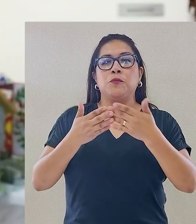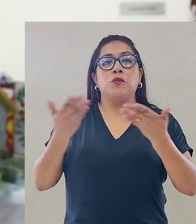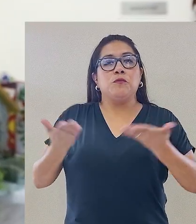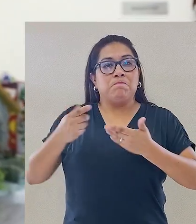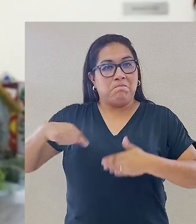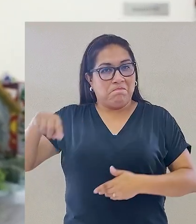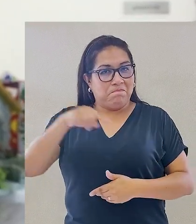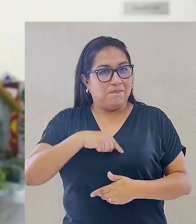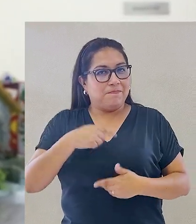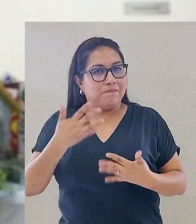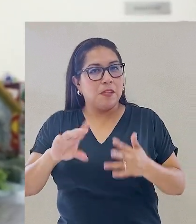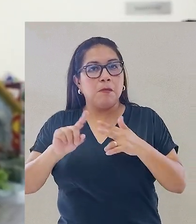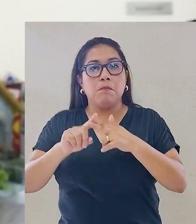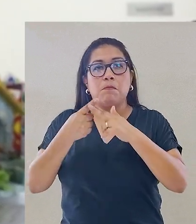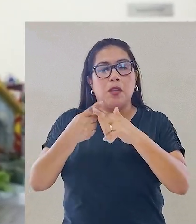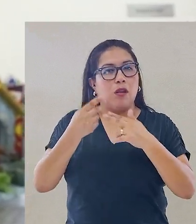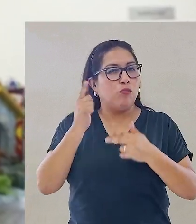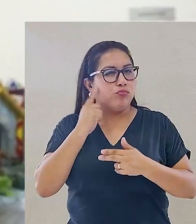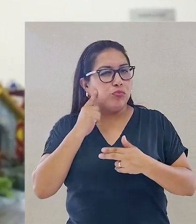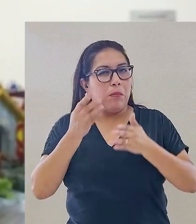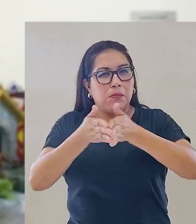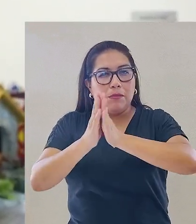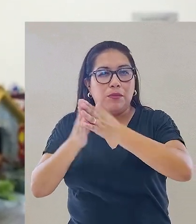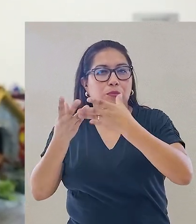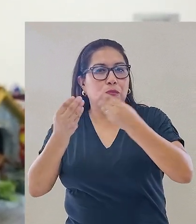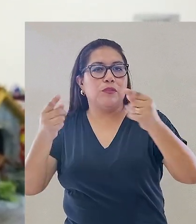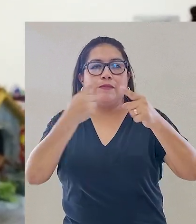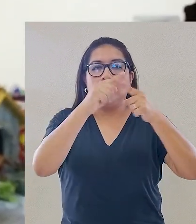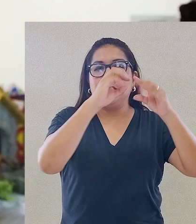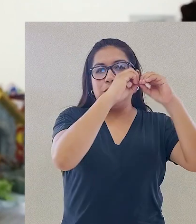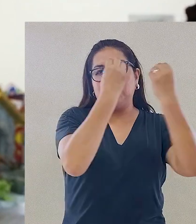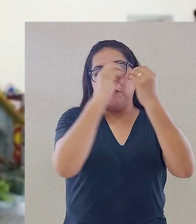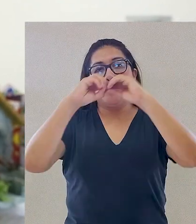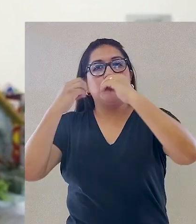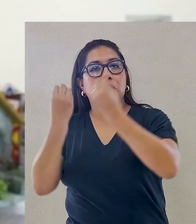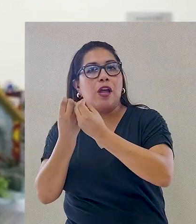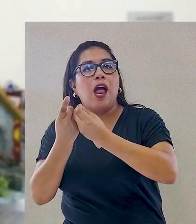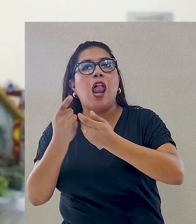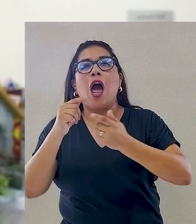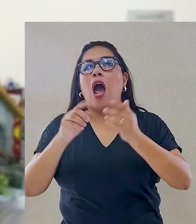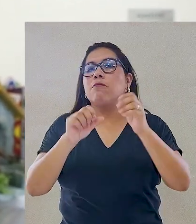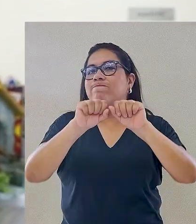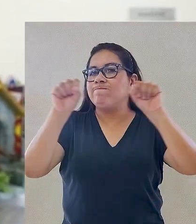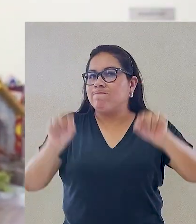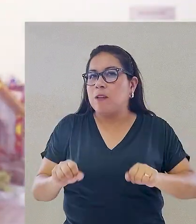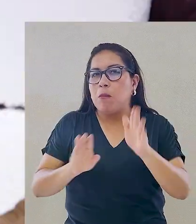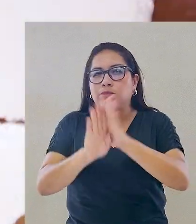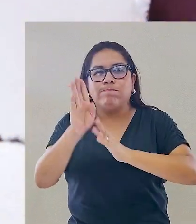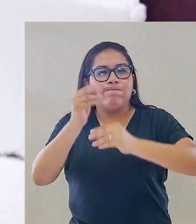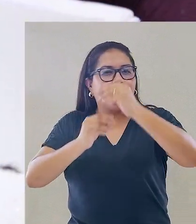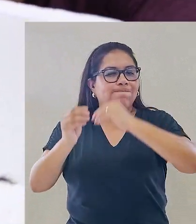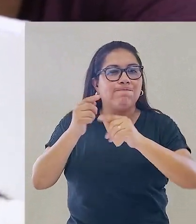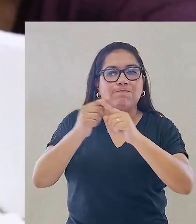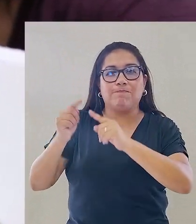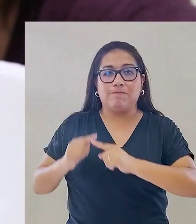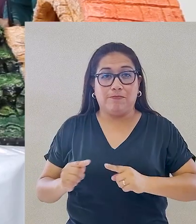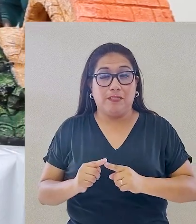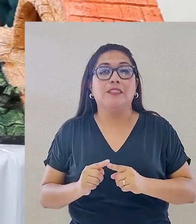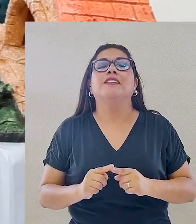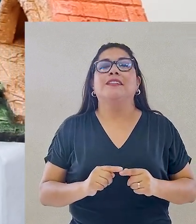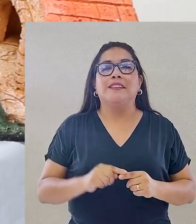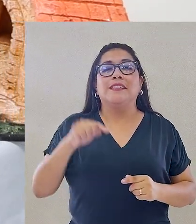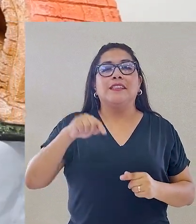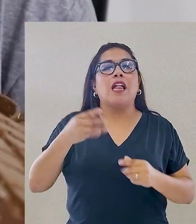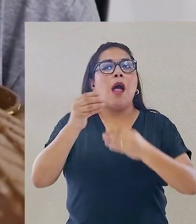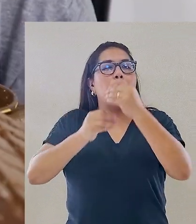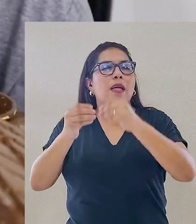uno de los grandes temas que hemos recibido como principal demanda de las diversas organizaciones con discapacidad es el tema de emprendimiento. Una cosa que hemos quedado con